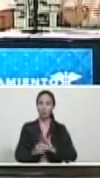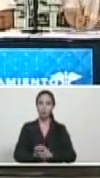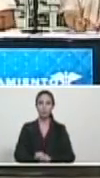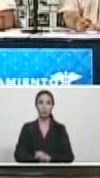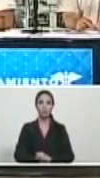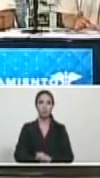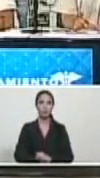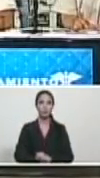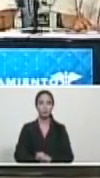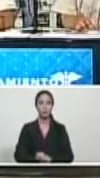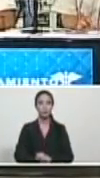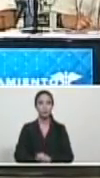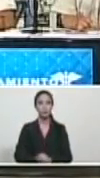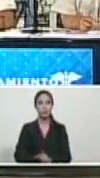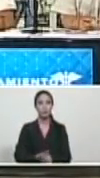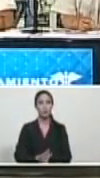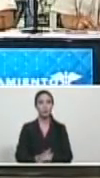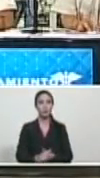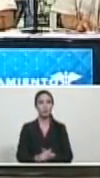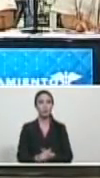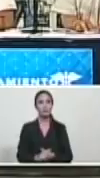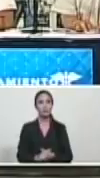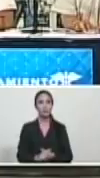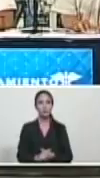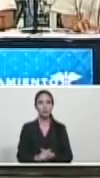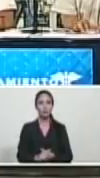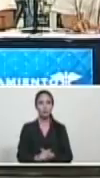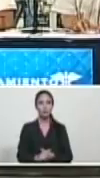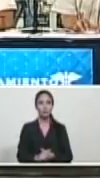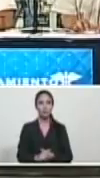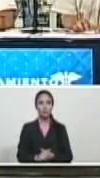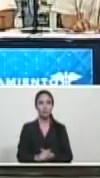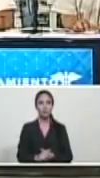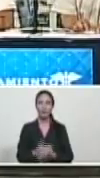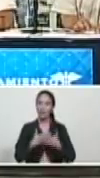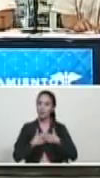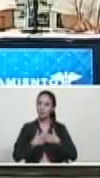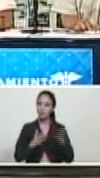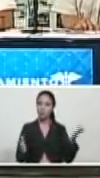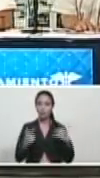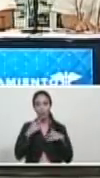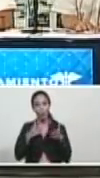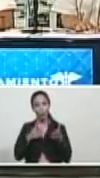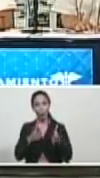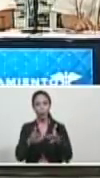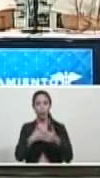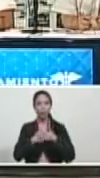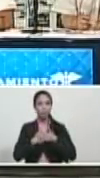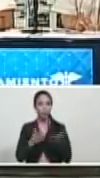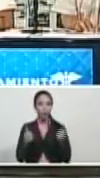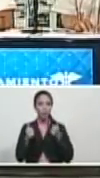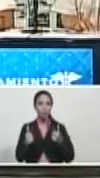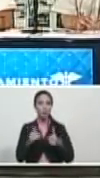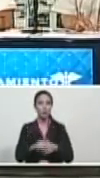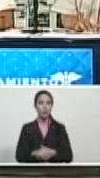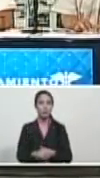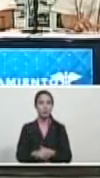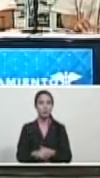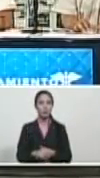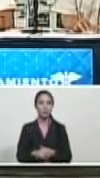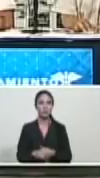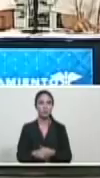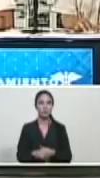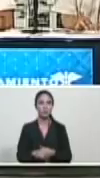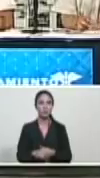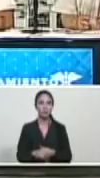jamás se hayan defendido en esta tierra. Gregorio, estamos del lado correcto de la historia, del lado correcto de